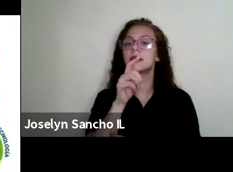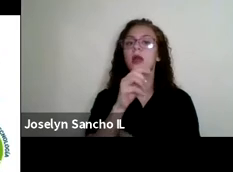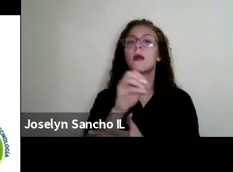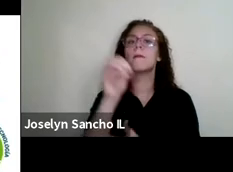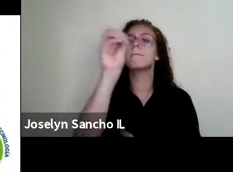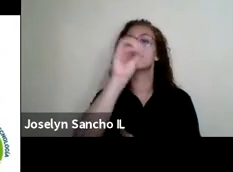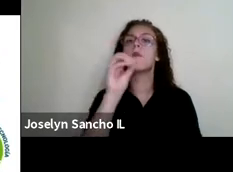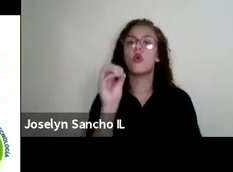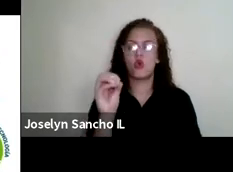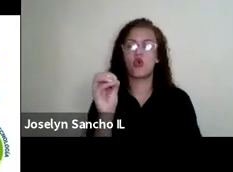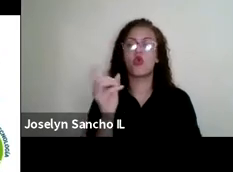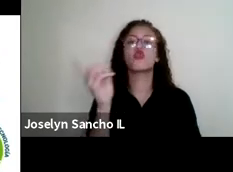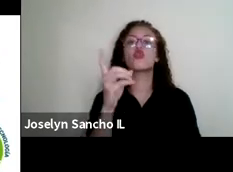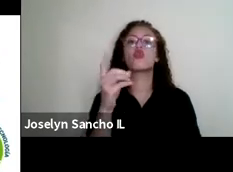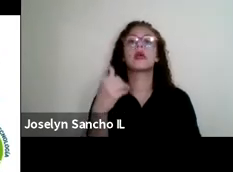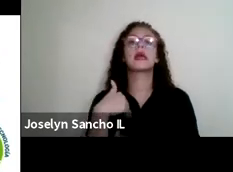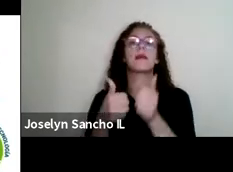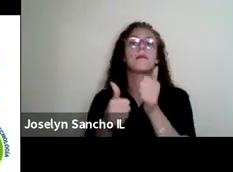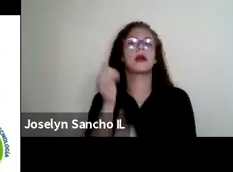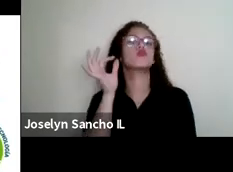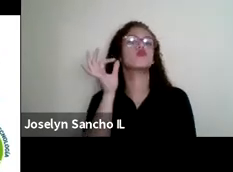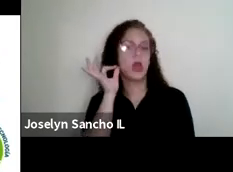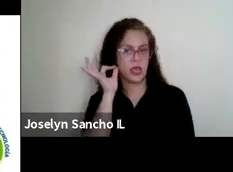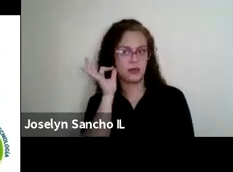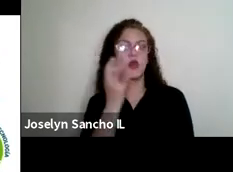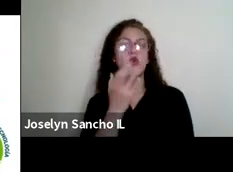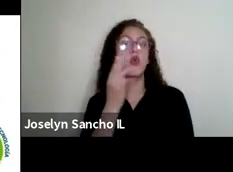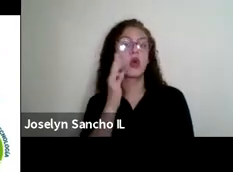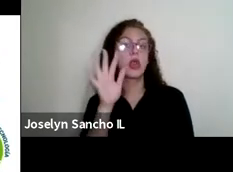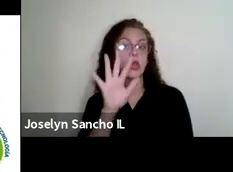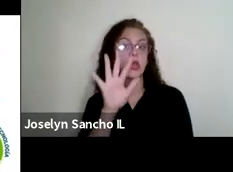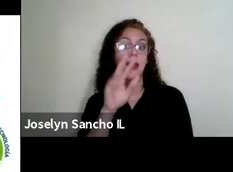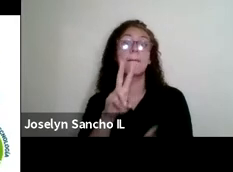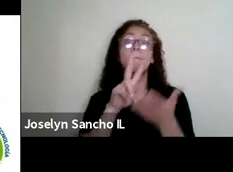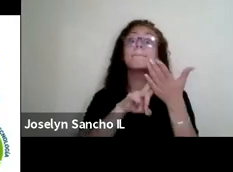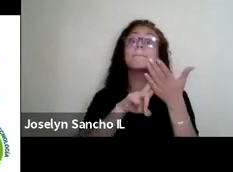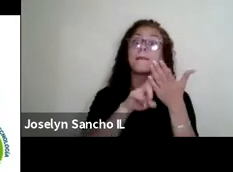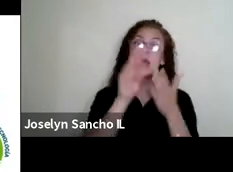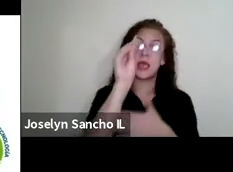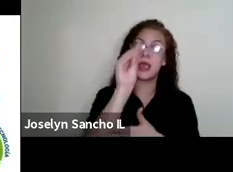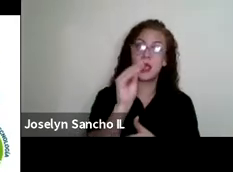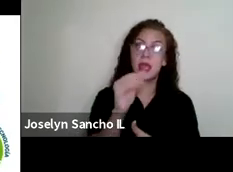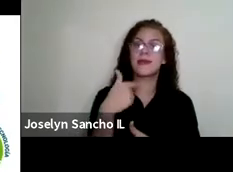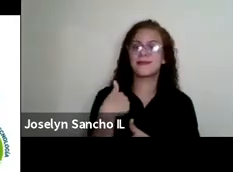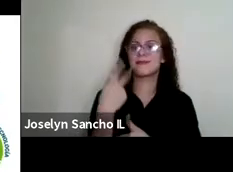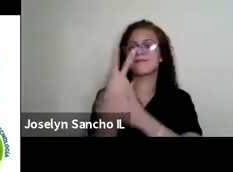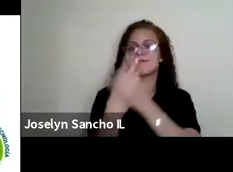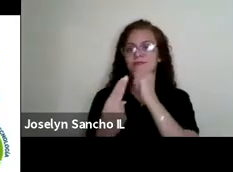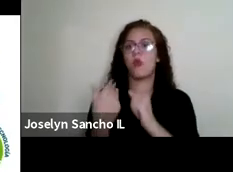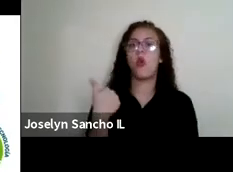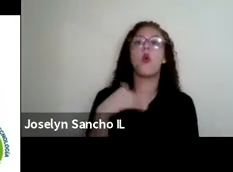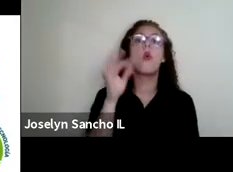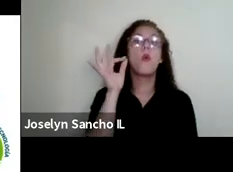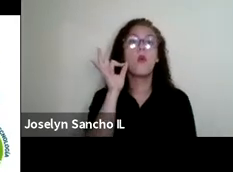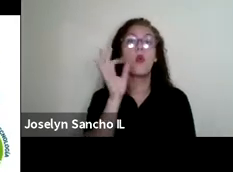porcentajes donde hay más mujeres que varones. En verde están donde hay paridad de género, ¿verdad? Y